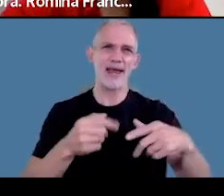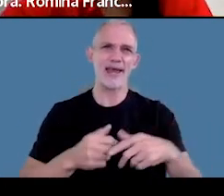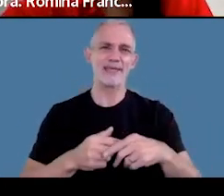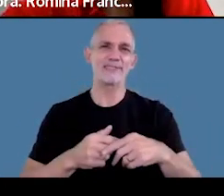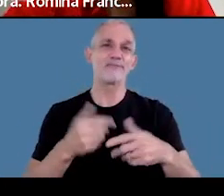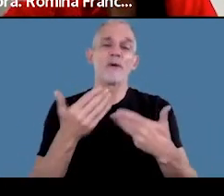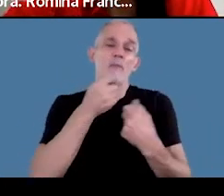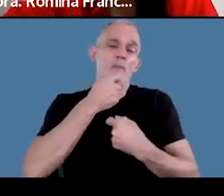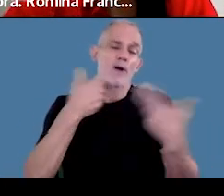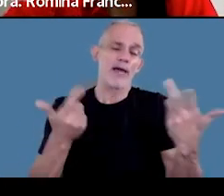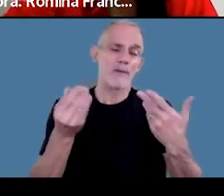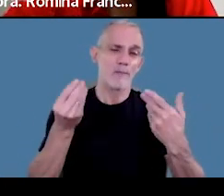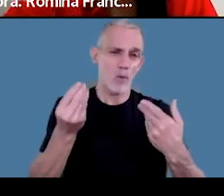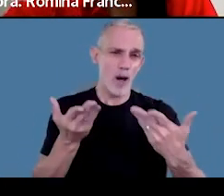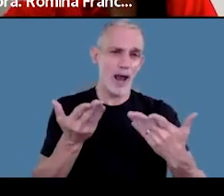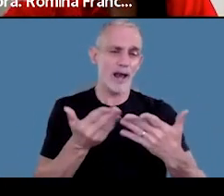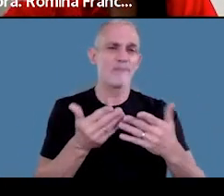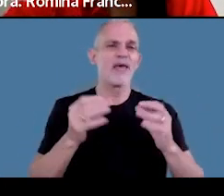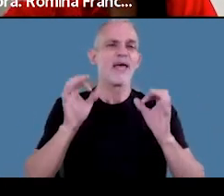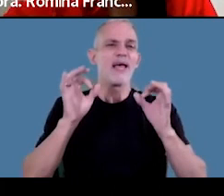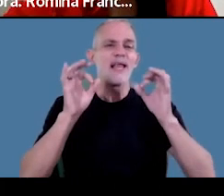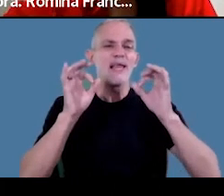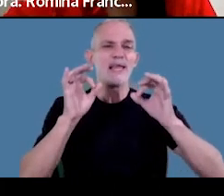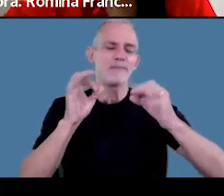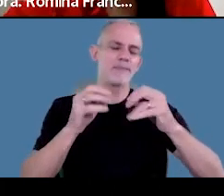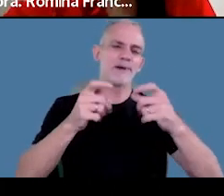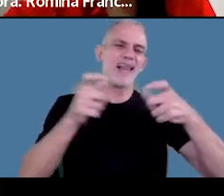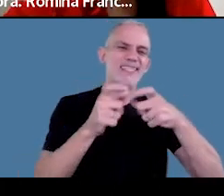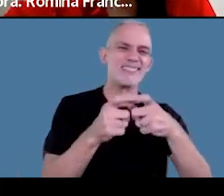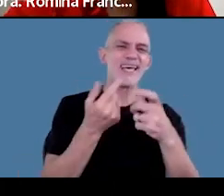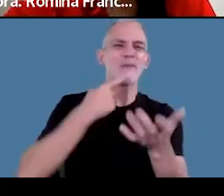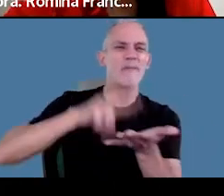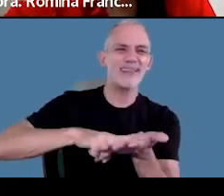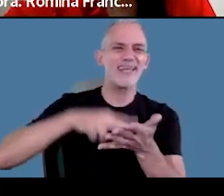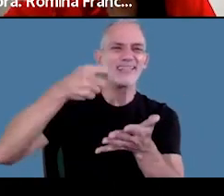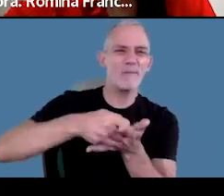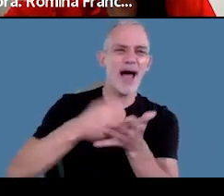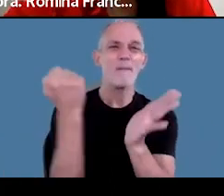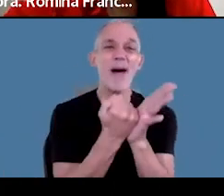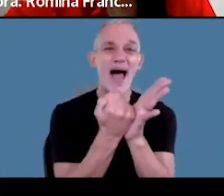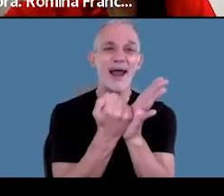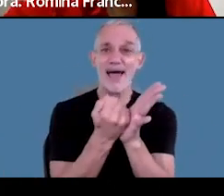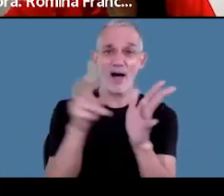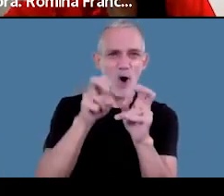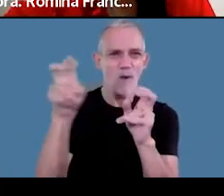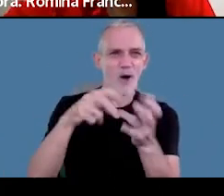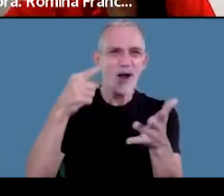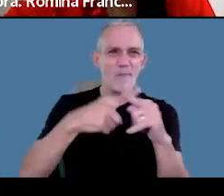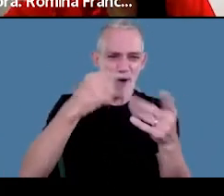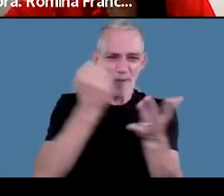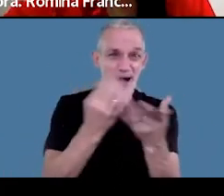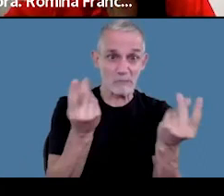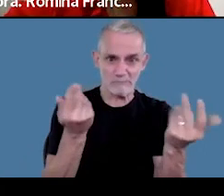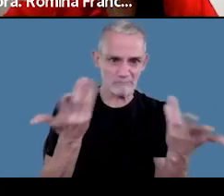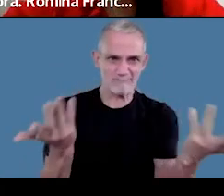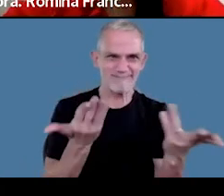pueden ser licencias, software, patentes, marcas, tenemos un